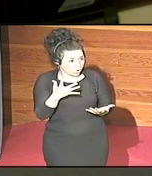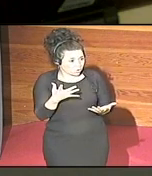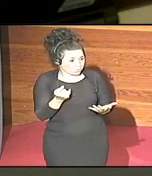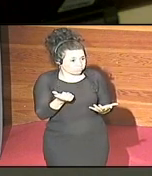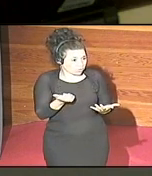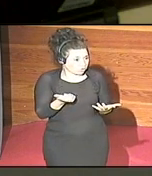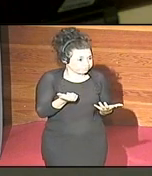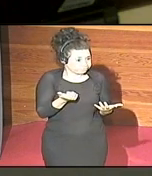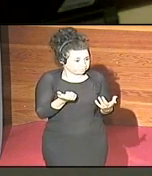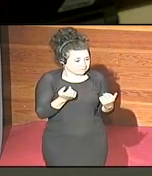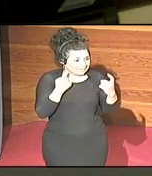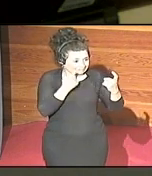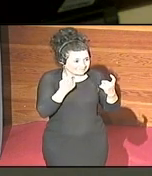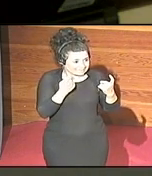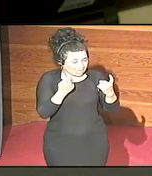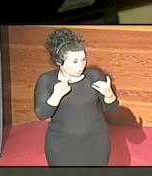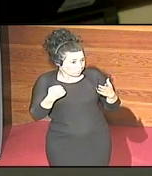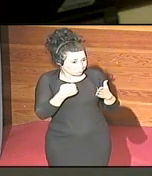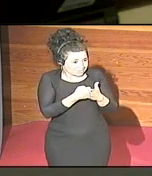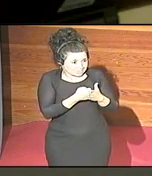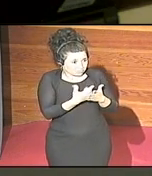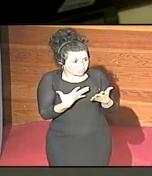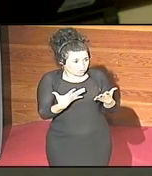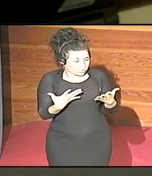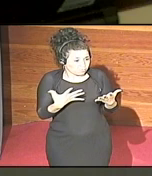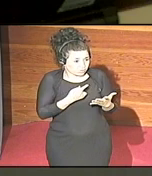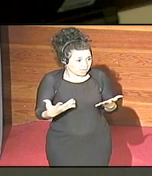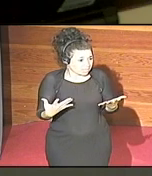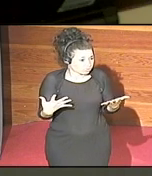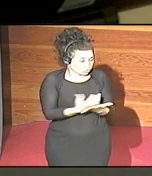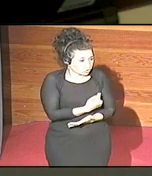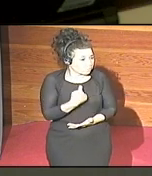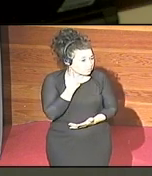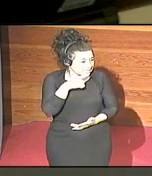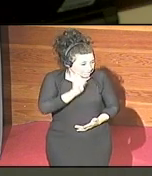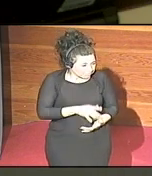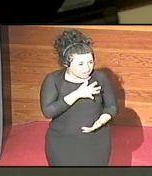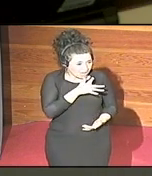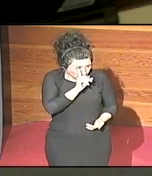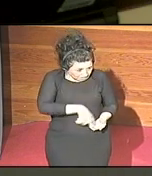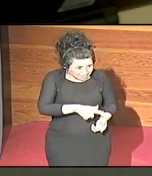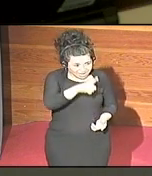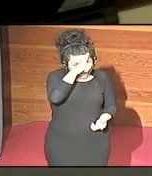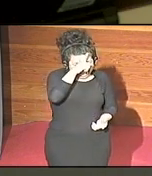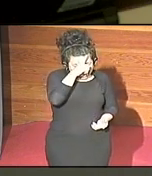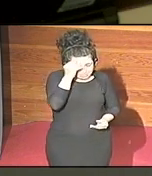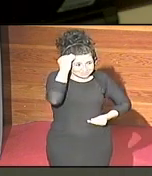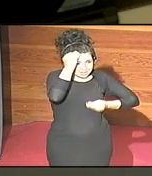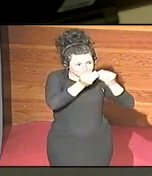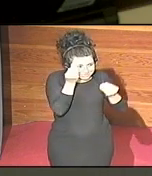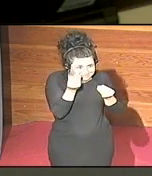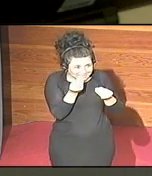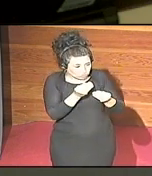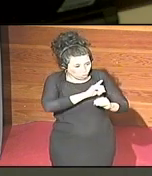en una misma cesta. Ahora bien, Alemania ahora mismo también está reconsiderando totalmente, de arriba abajo, su